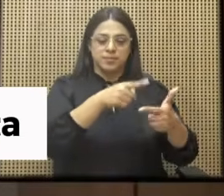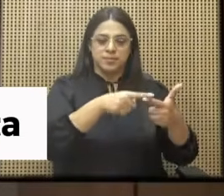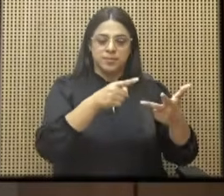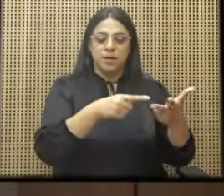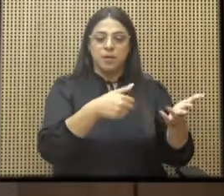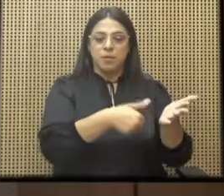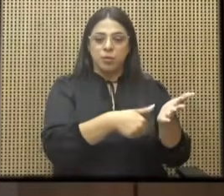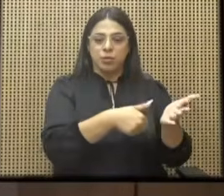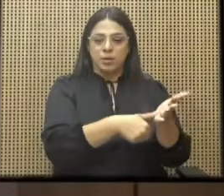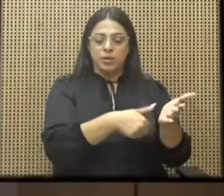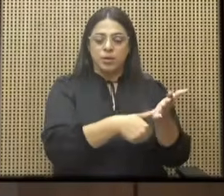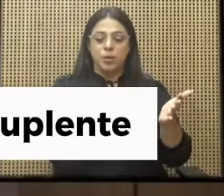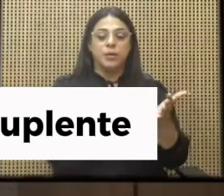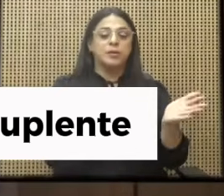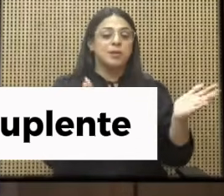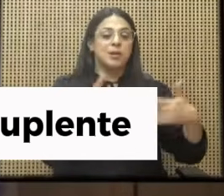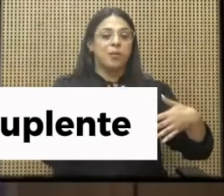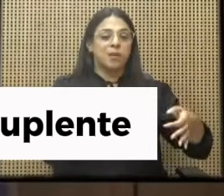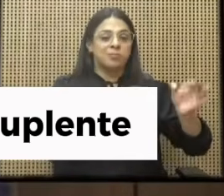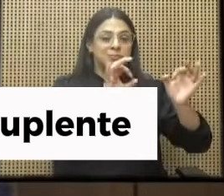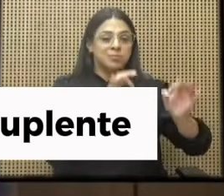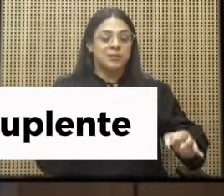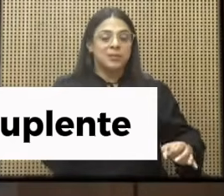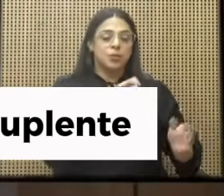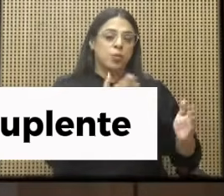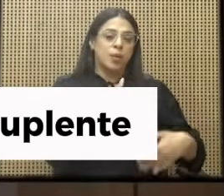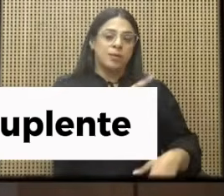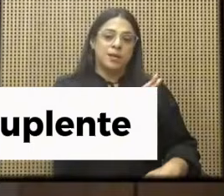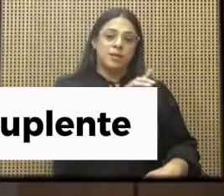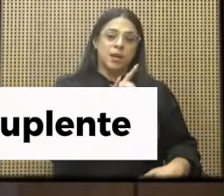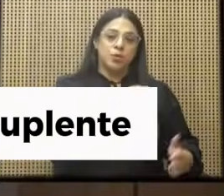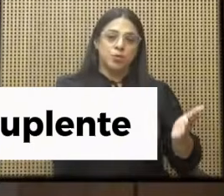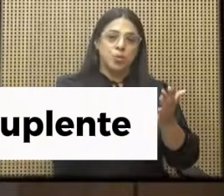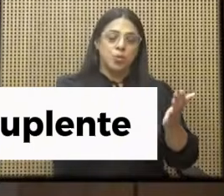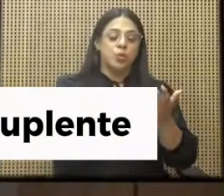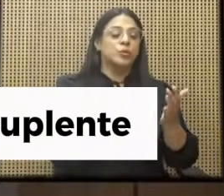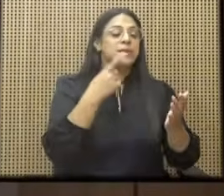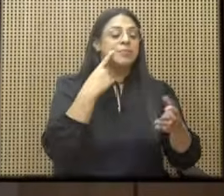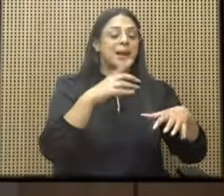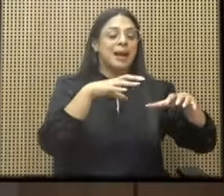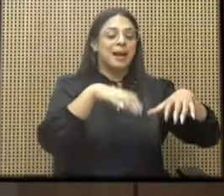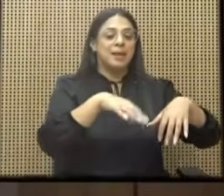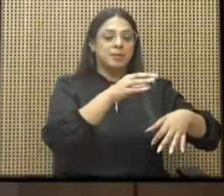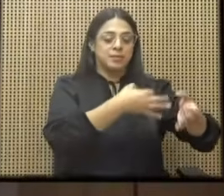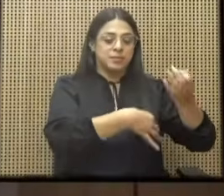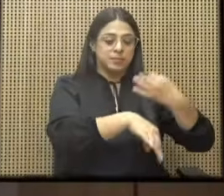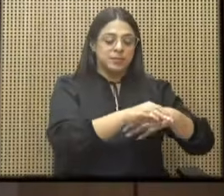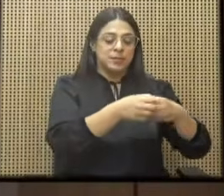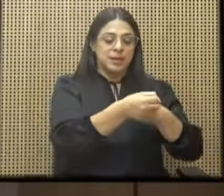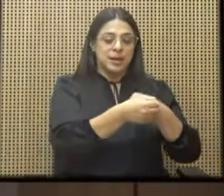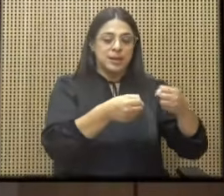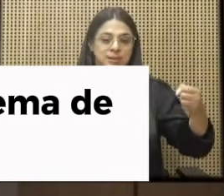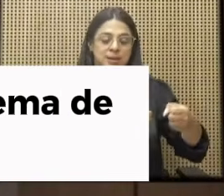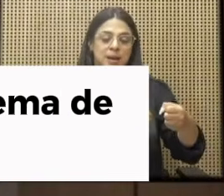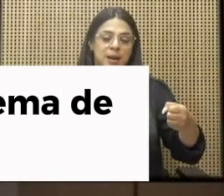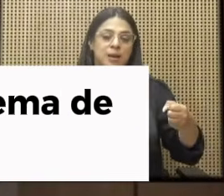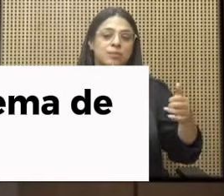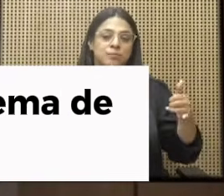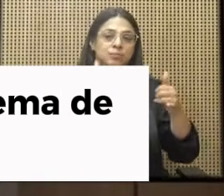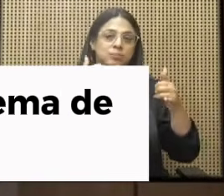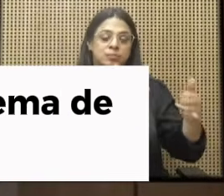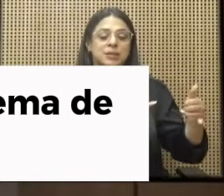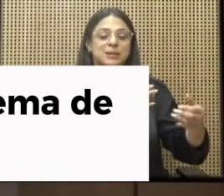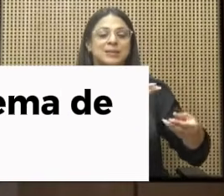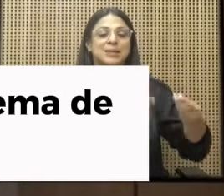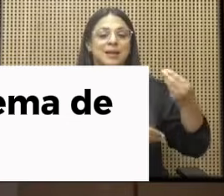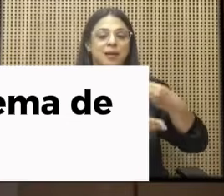y a falta de definición por 38 votos del candidato a magistrado suplente de la Sala Constitucional, se devuelven